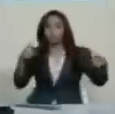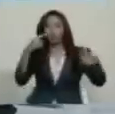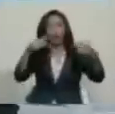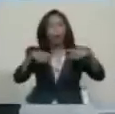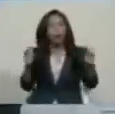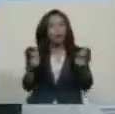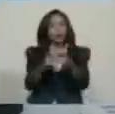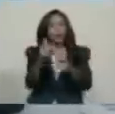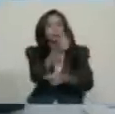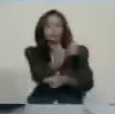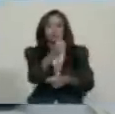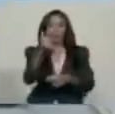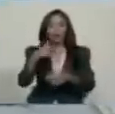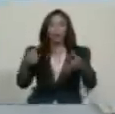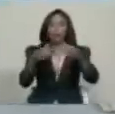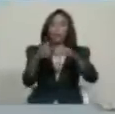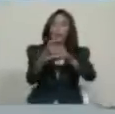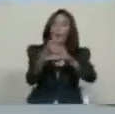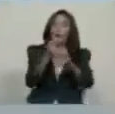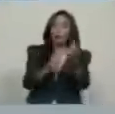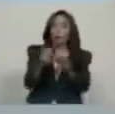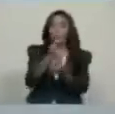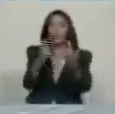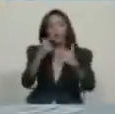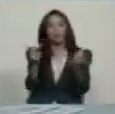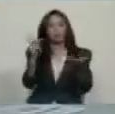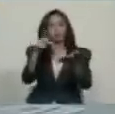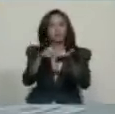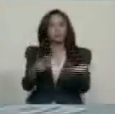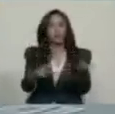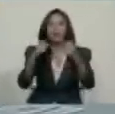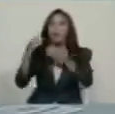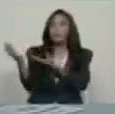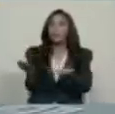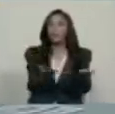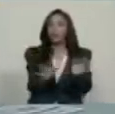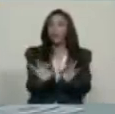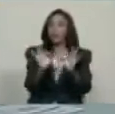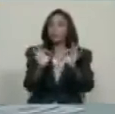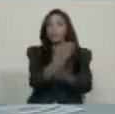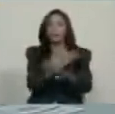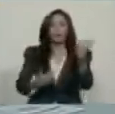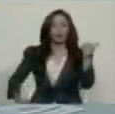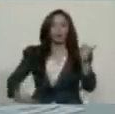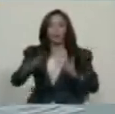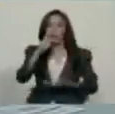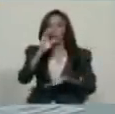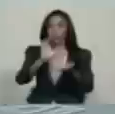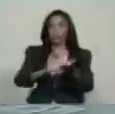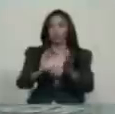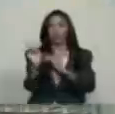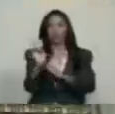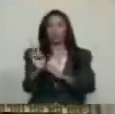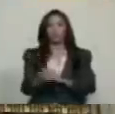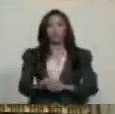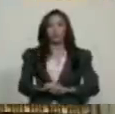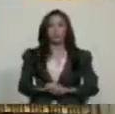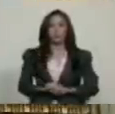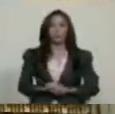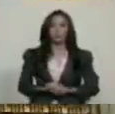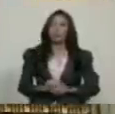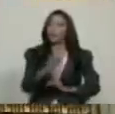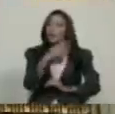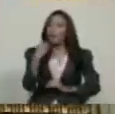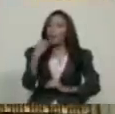y el equipo de economía. Tenemos como invitado especial al presidente del Banco Central de Venezuela, este joven